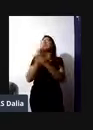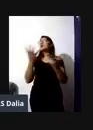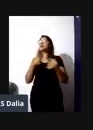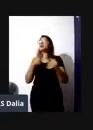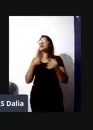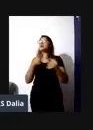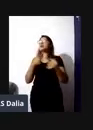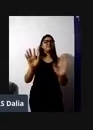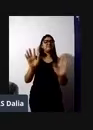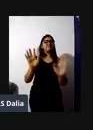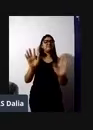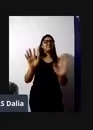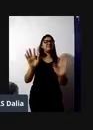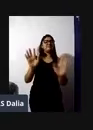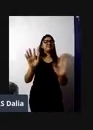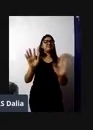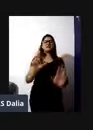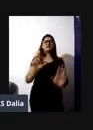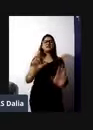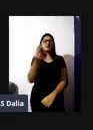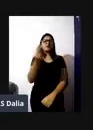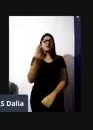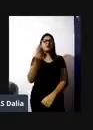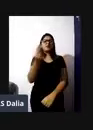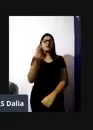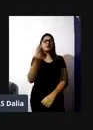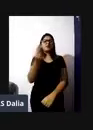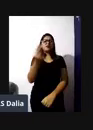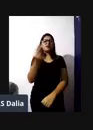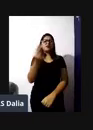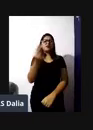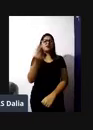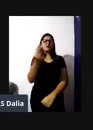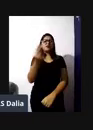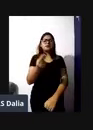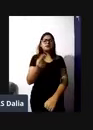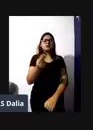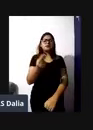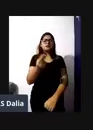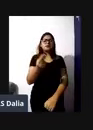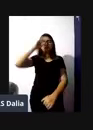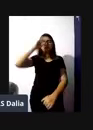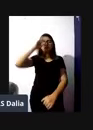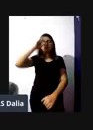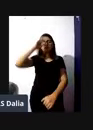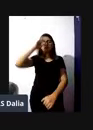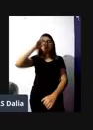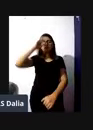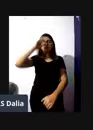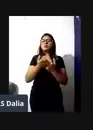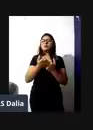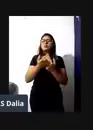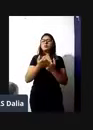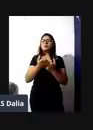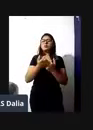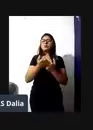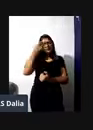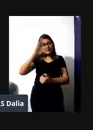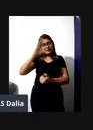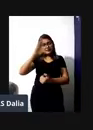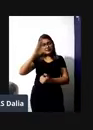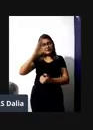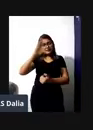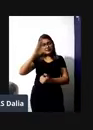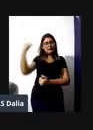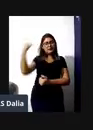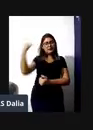introspección, de reflexión, de respiración, nos va a llevar a un estado mucho más tranquilo, de mucho más bienestar, y